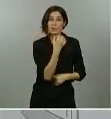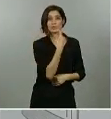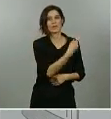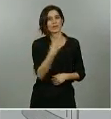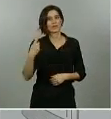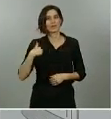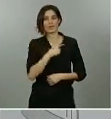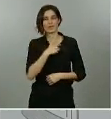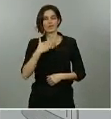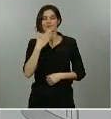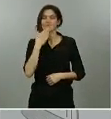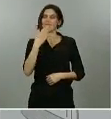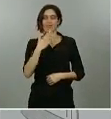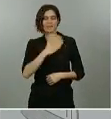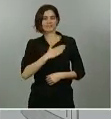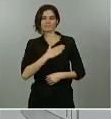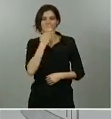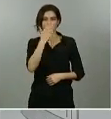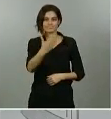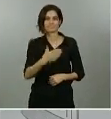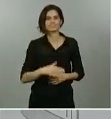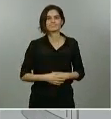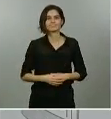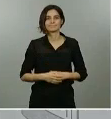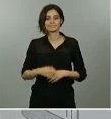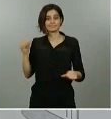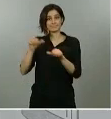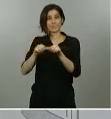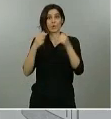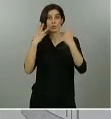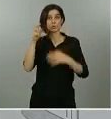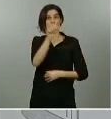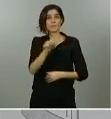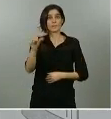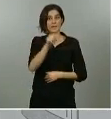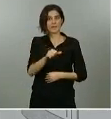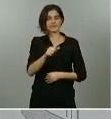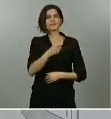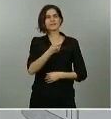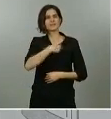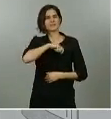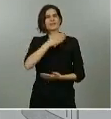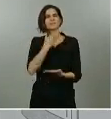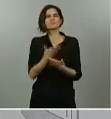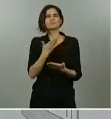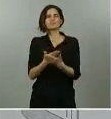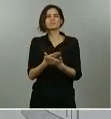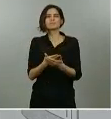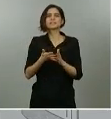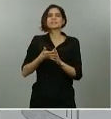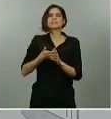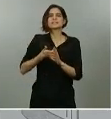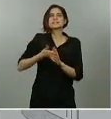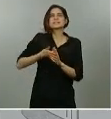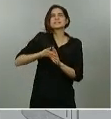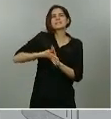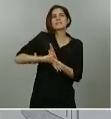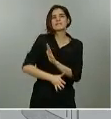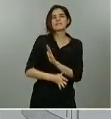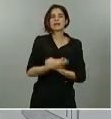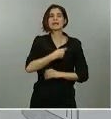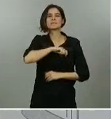En estas 8 semanas ha quedado demostrado que España es más que la suma de los 47 millones de personas que la